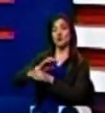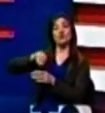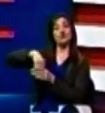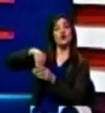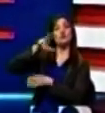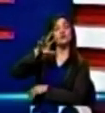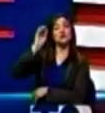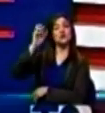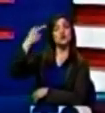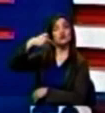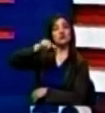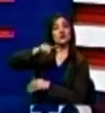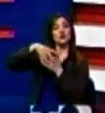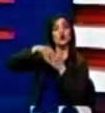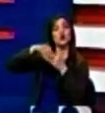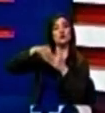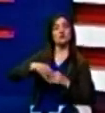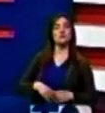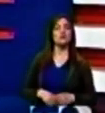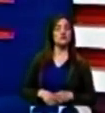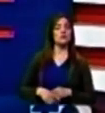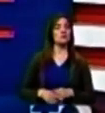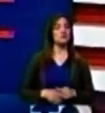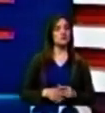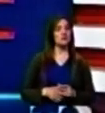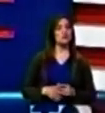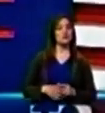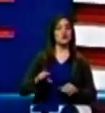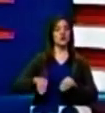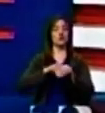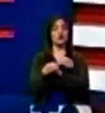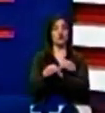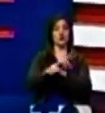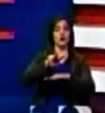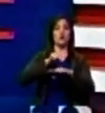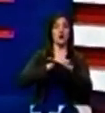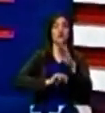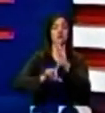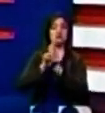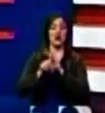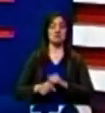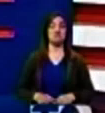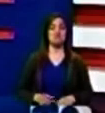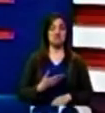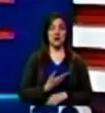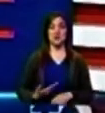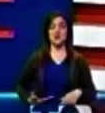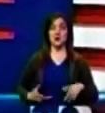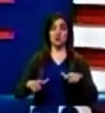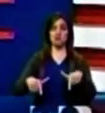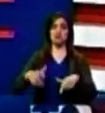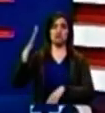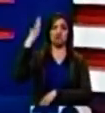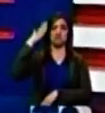millones de dólares del Fondo de Reconstrucción. Sostuvo que fue una transferencia anormal y legal. Según de la Torre, el presidente Moreno conocía de